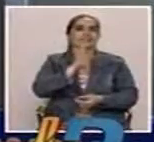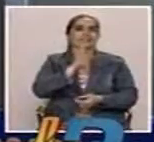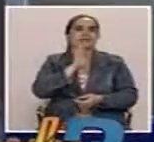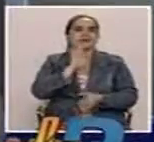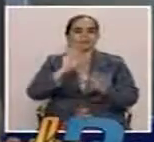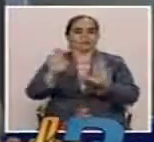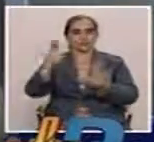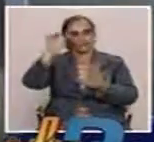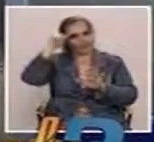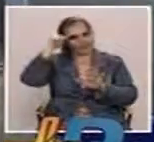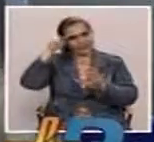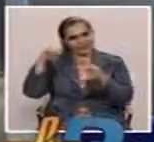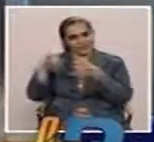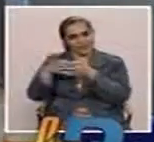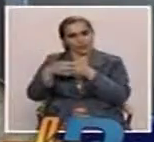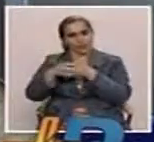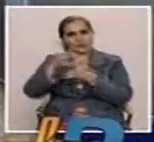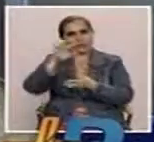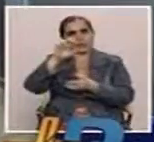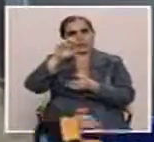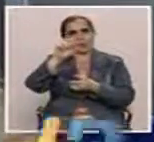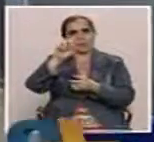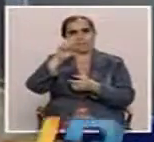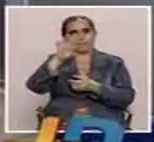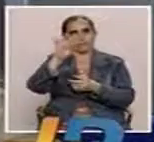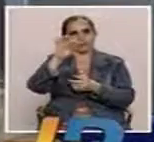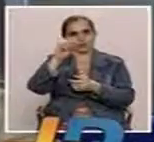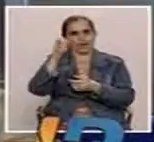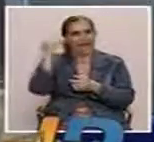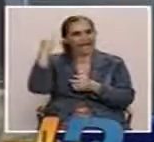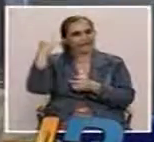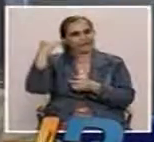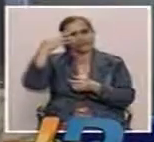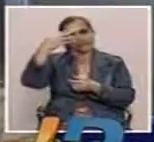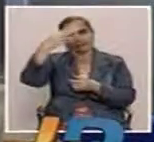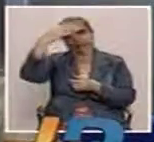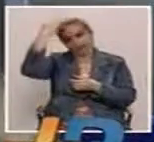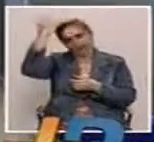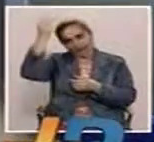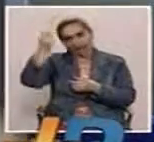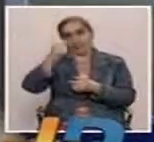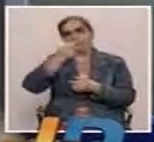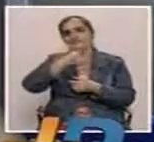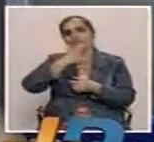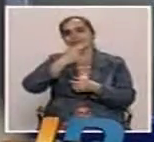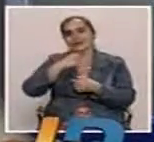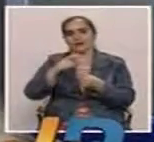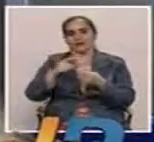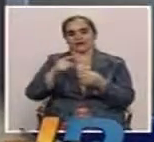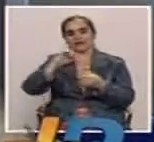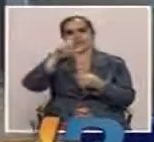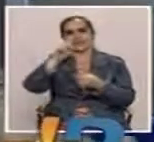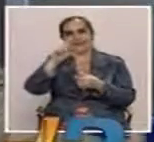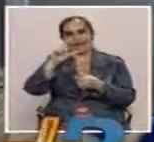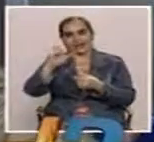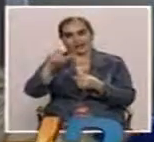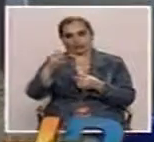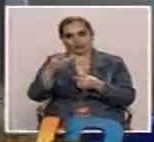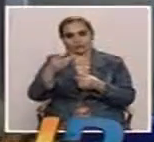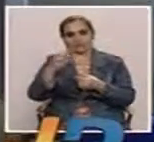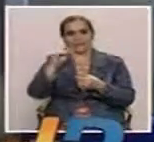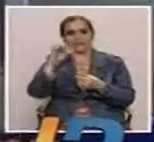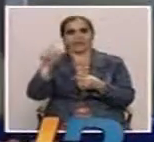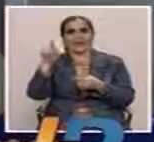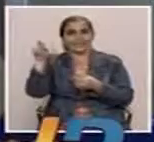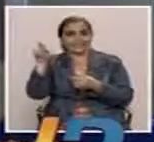del Porto. ¿Recuerdan el equipo donde estuvo James, Falcao, Jackson, Quintero, Guarín, entre otros? Van a observar jugadores